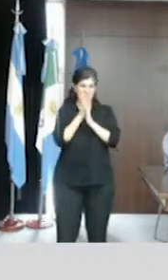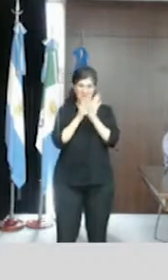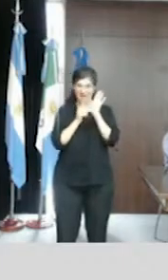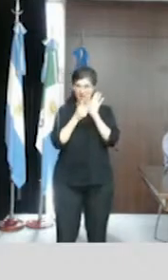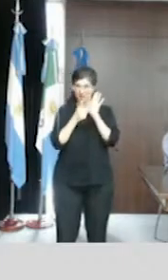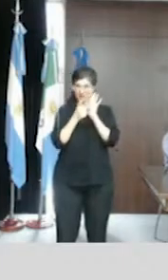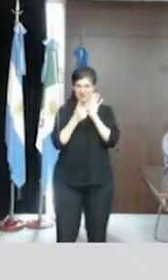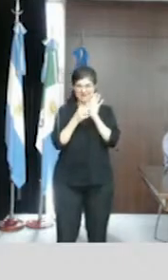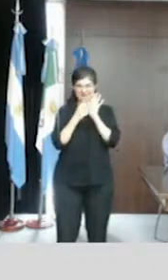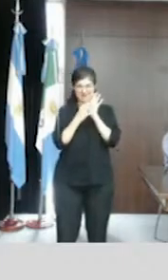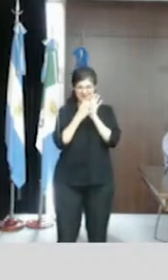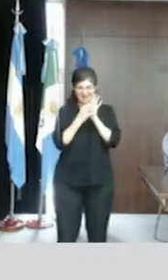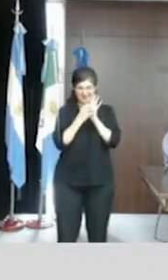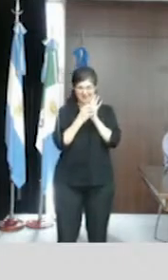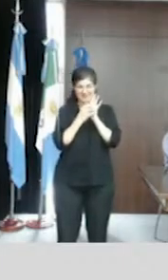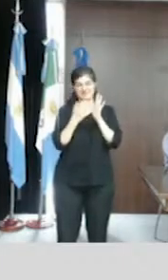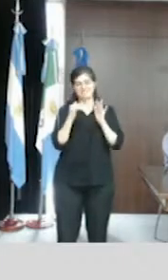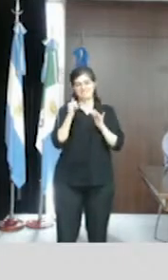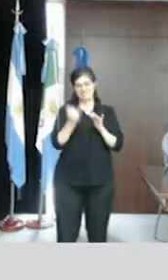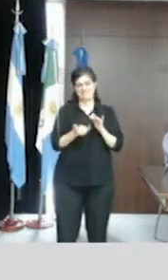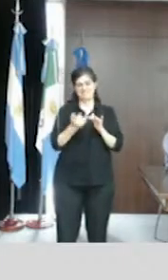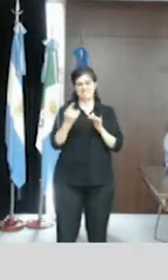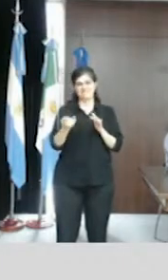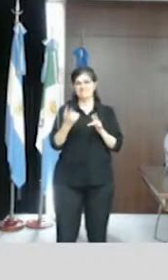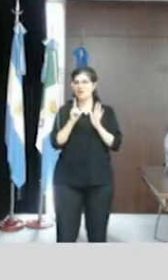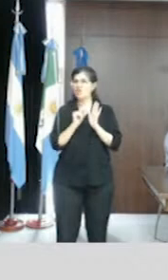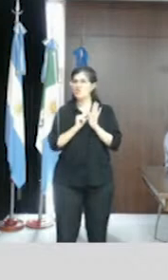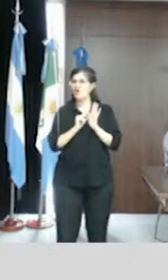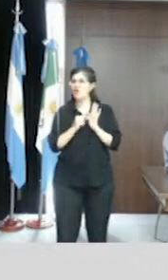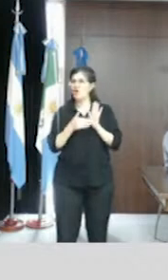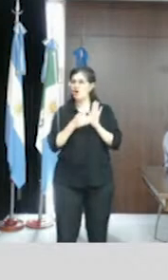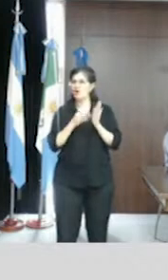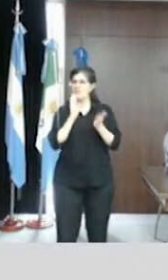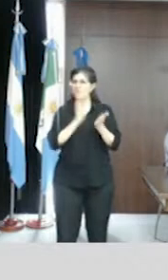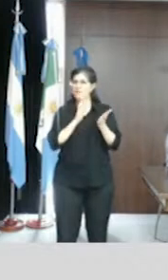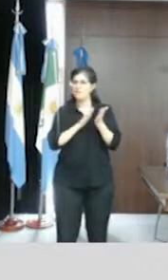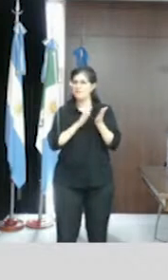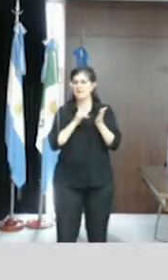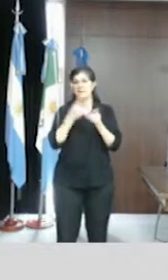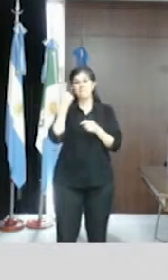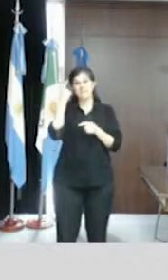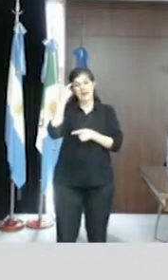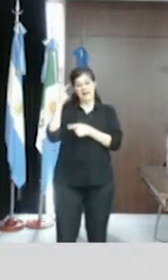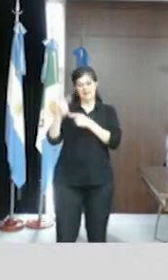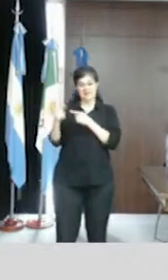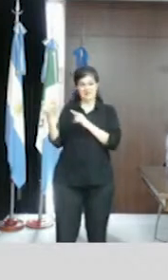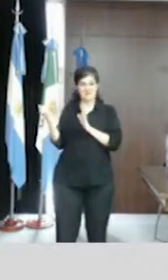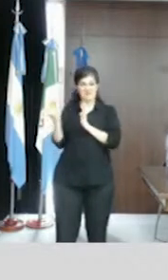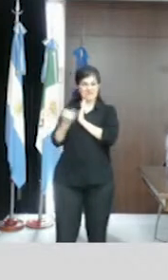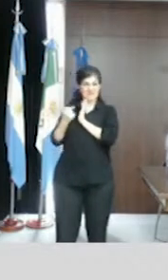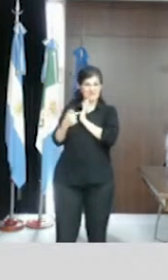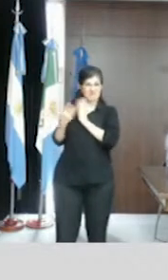manos. ¿Qué quiere decir eso? Que nos dolió cuando fuimos víctimas, ¿sí? Cuando